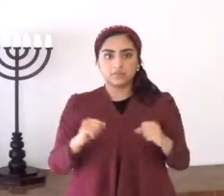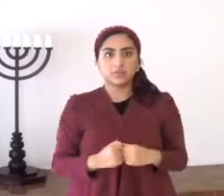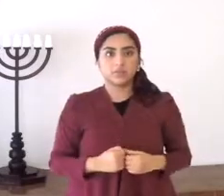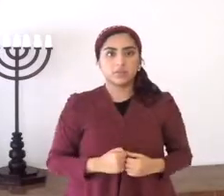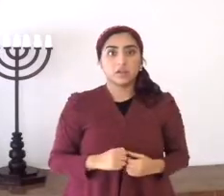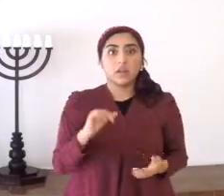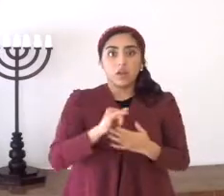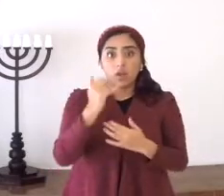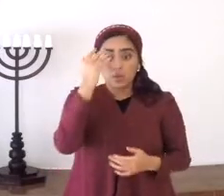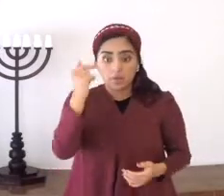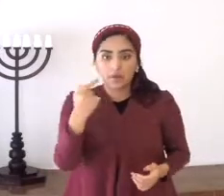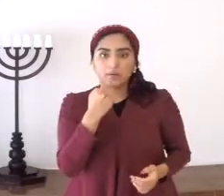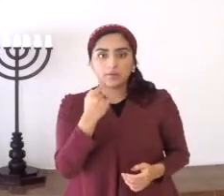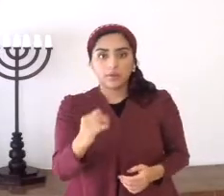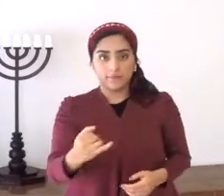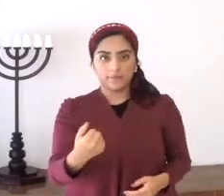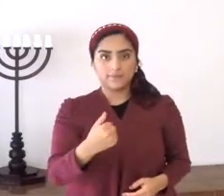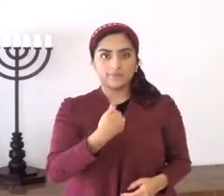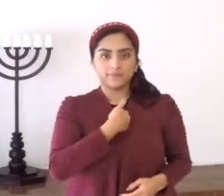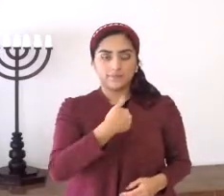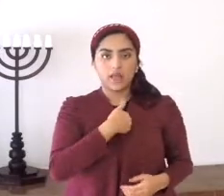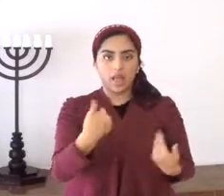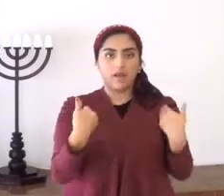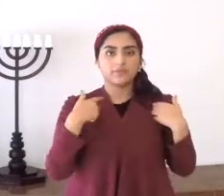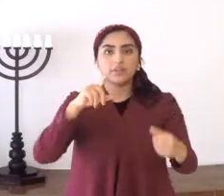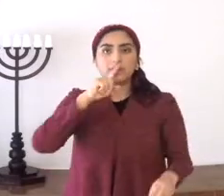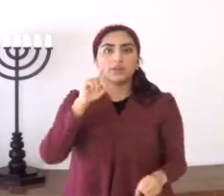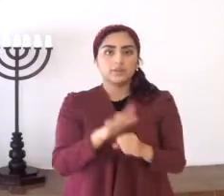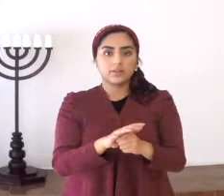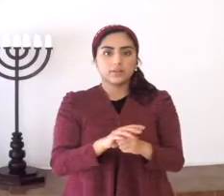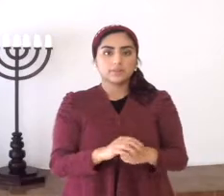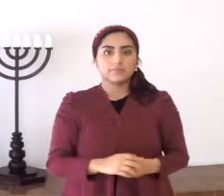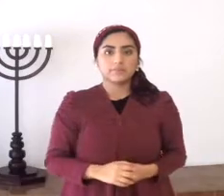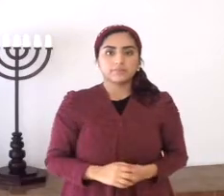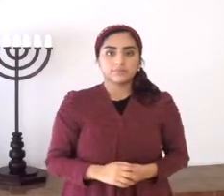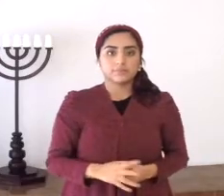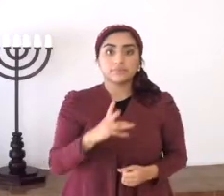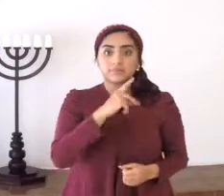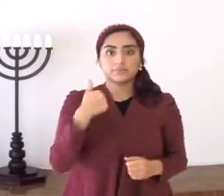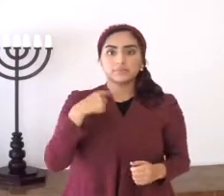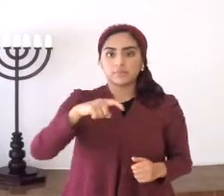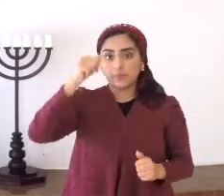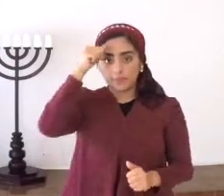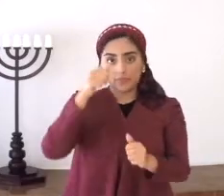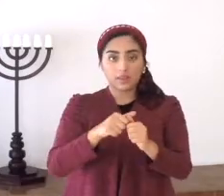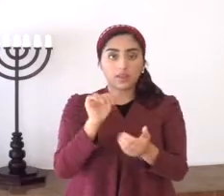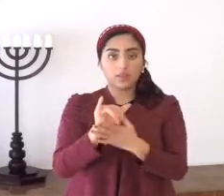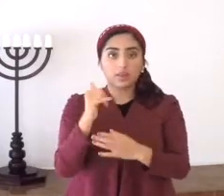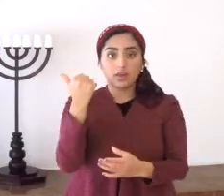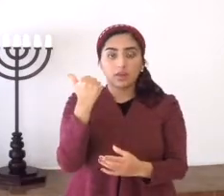libertad total y menos la salvación. Por eso dice, por mí mismo he jurado.